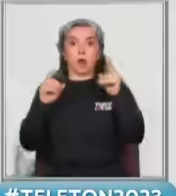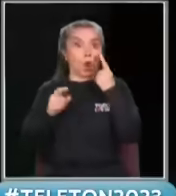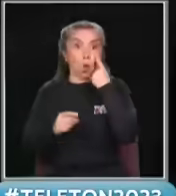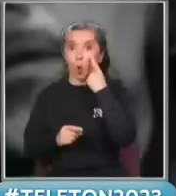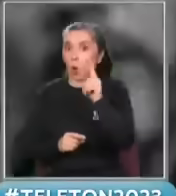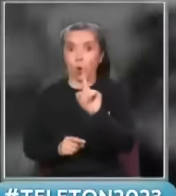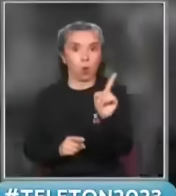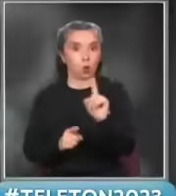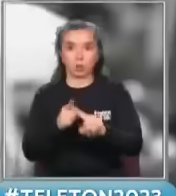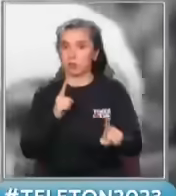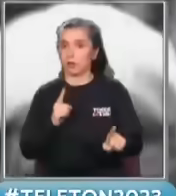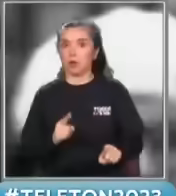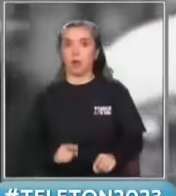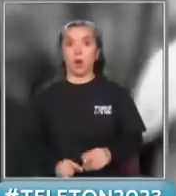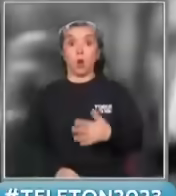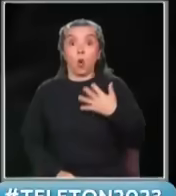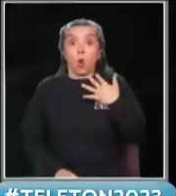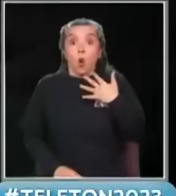desconocido,